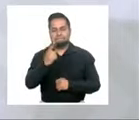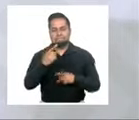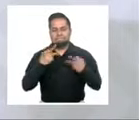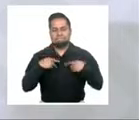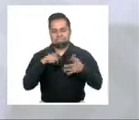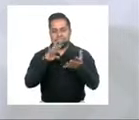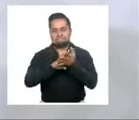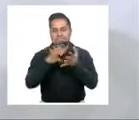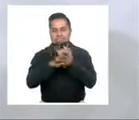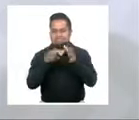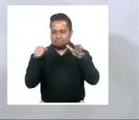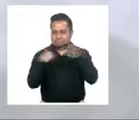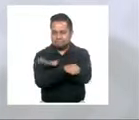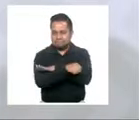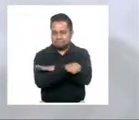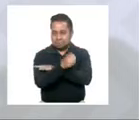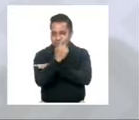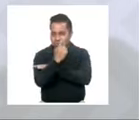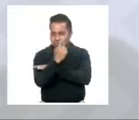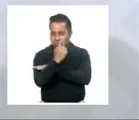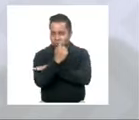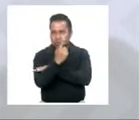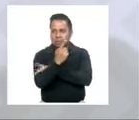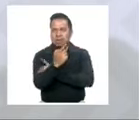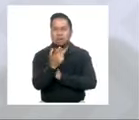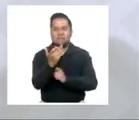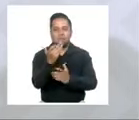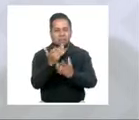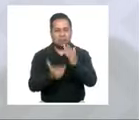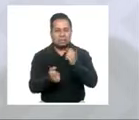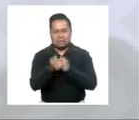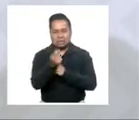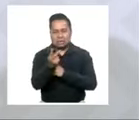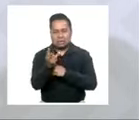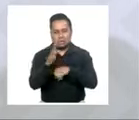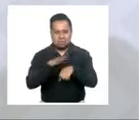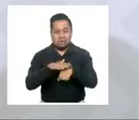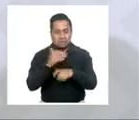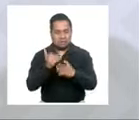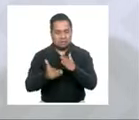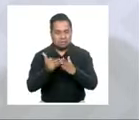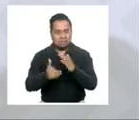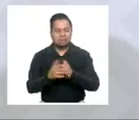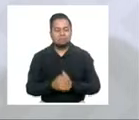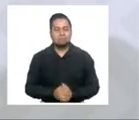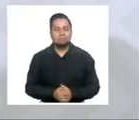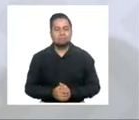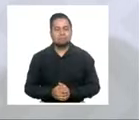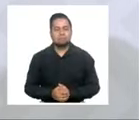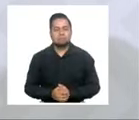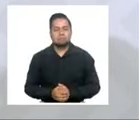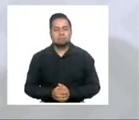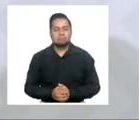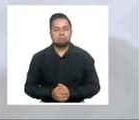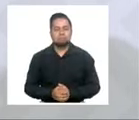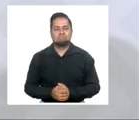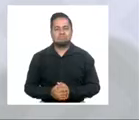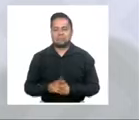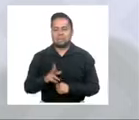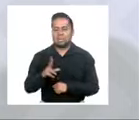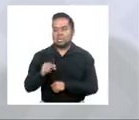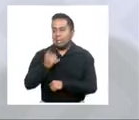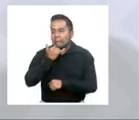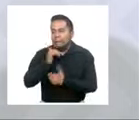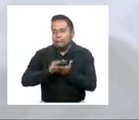detenido. Aún siguen y faltan algunos más. No va a haber impunidad con